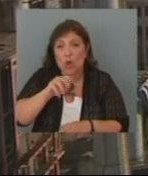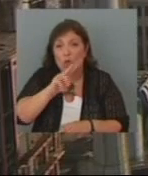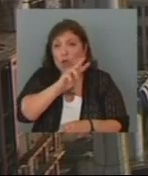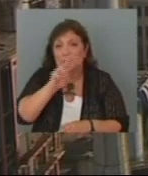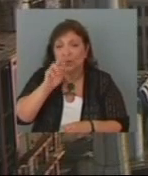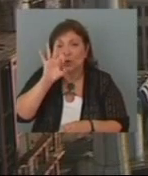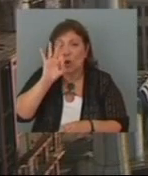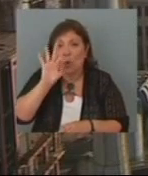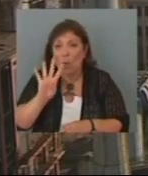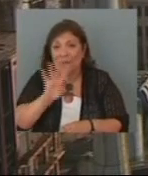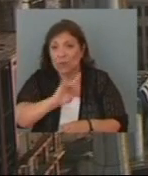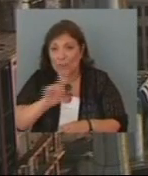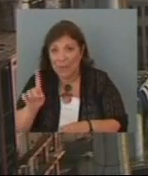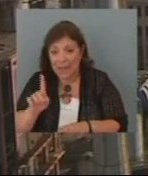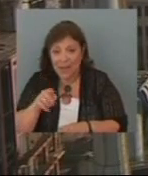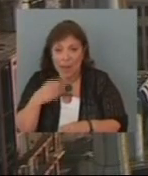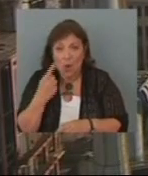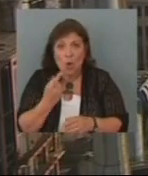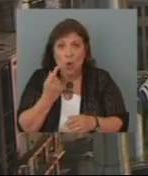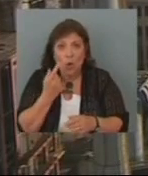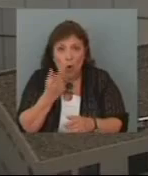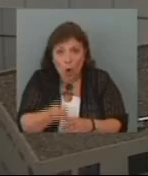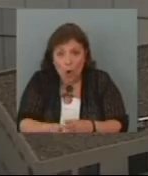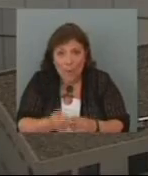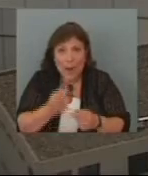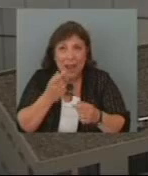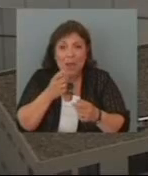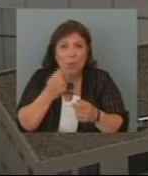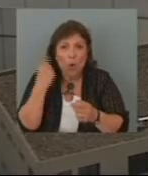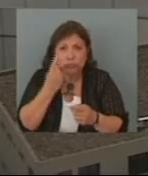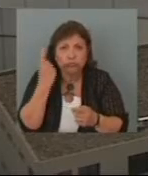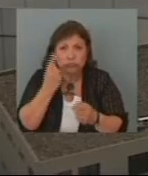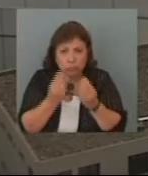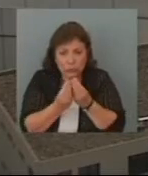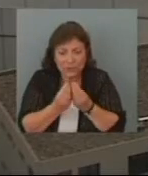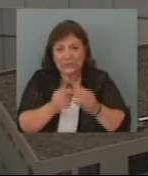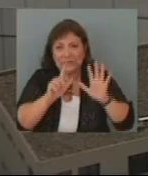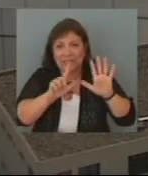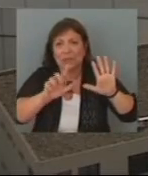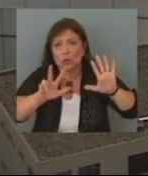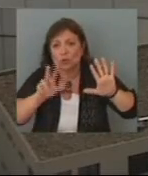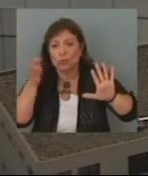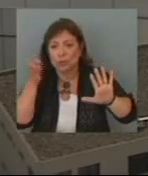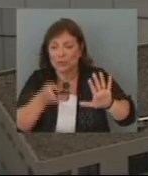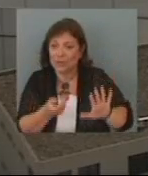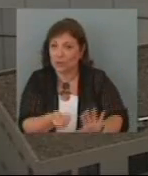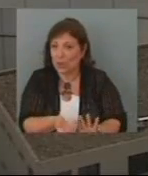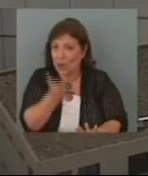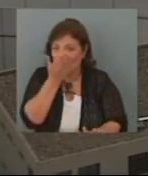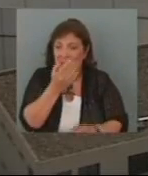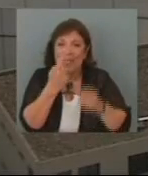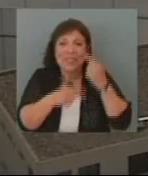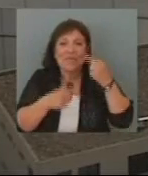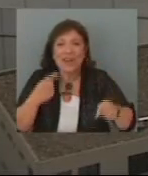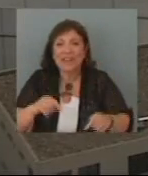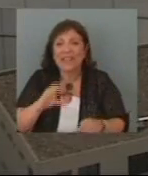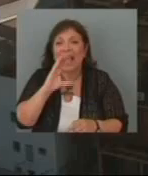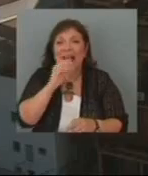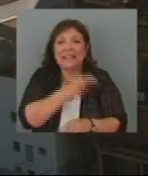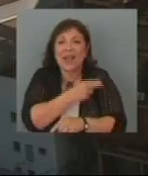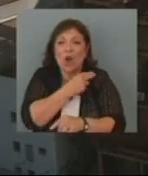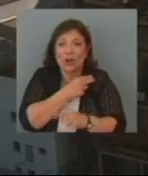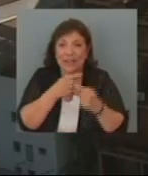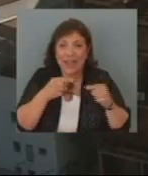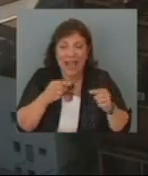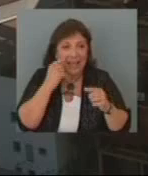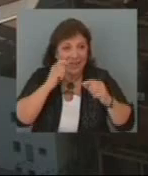Para los grandes consumidores, el incremento sugerido oscila entre 7 y 8% según las diferentes categorías. El objetivo